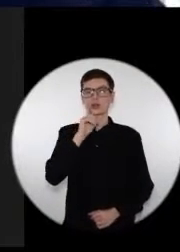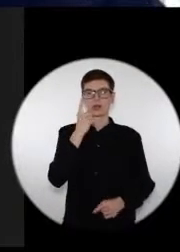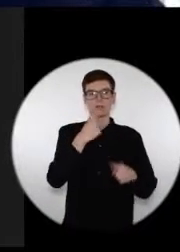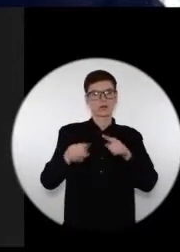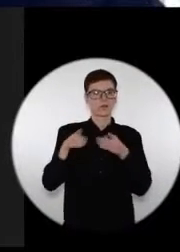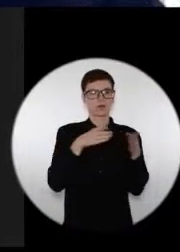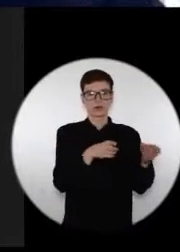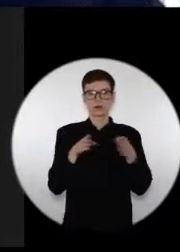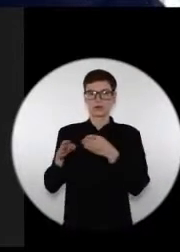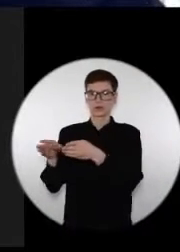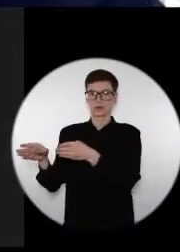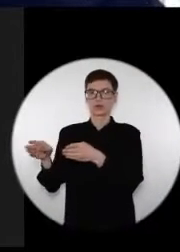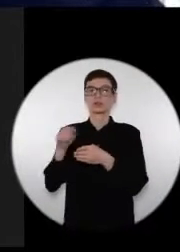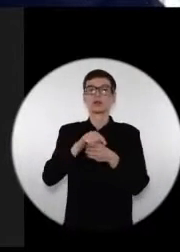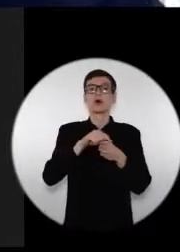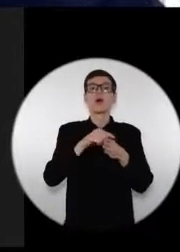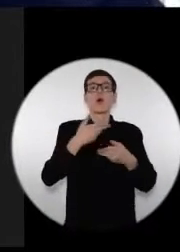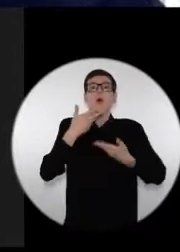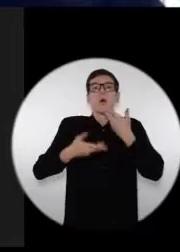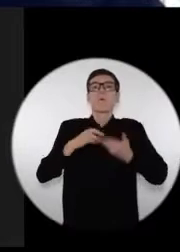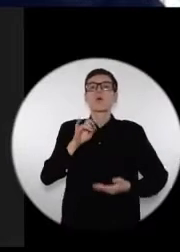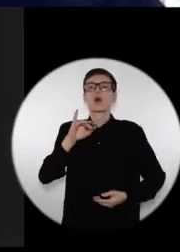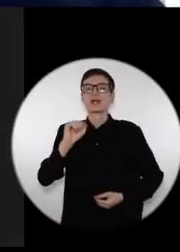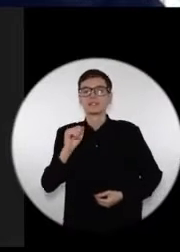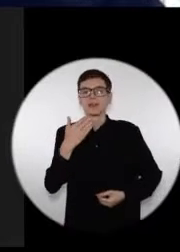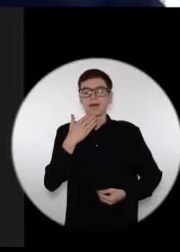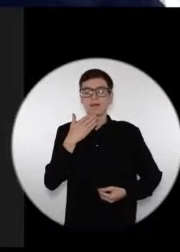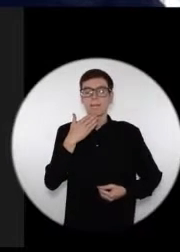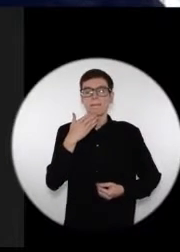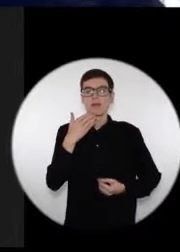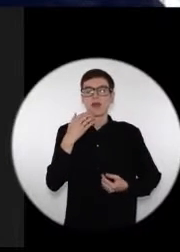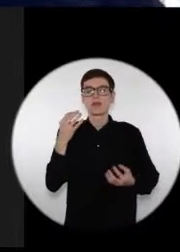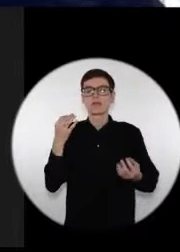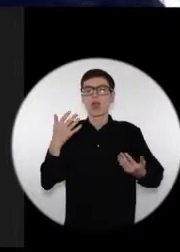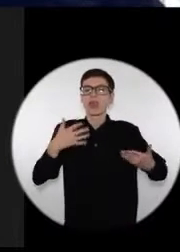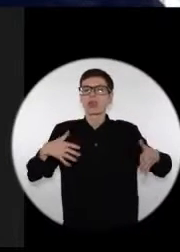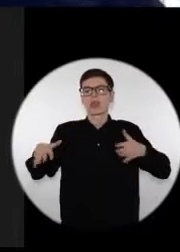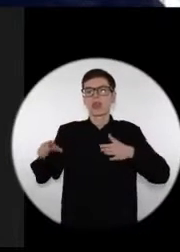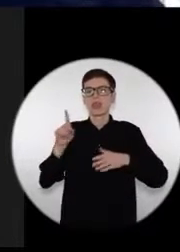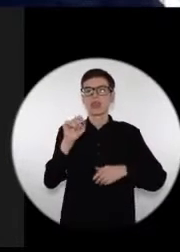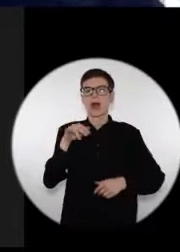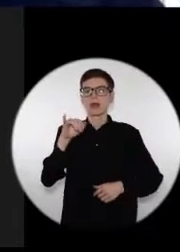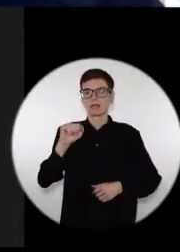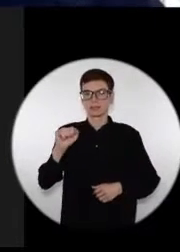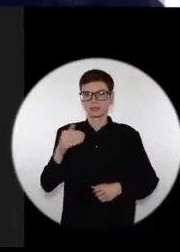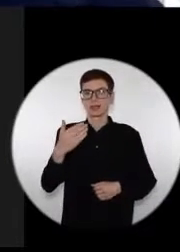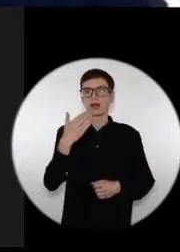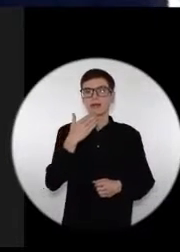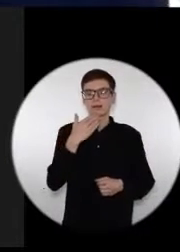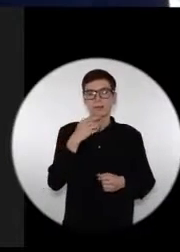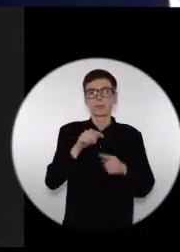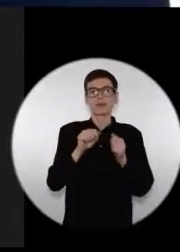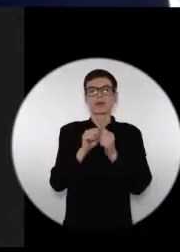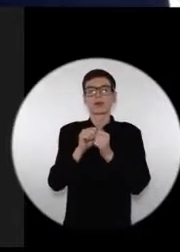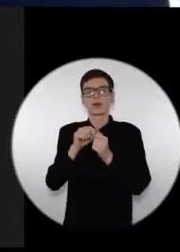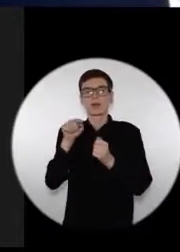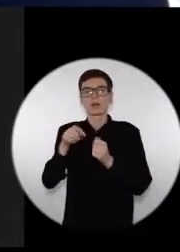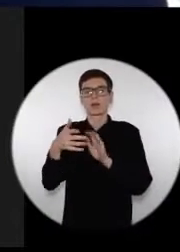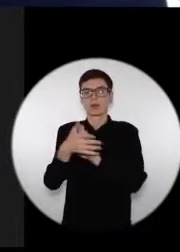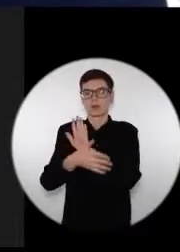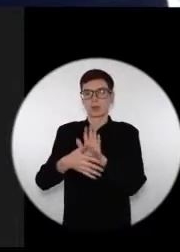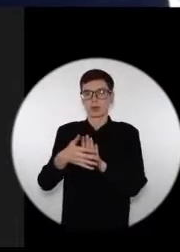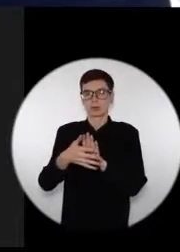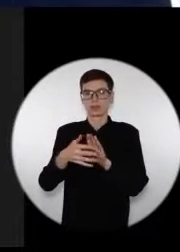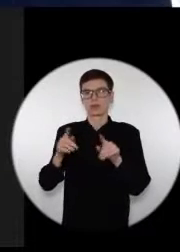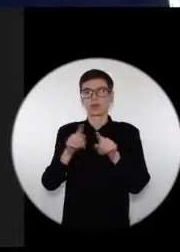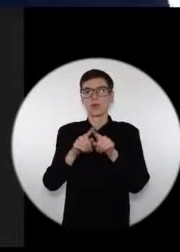trasunto tiene varias capas aborda el tema de la poesía de la danza de la lengua de señas de la música de la